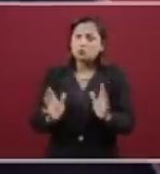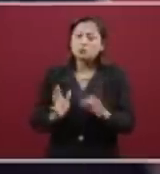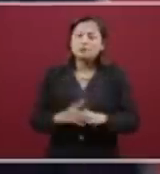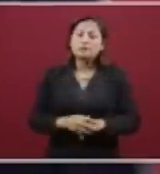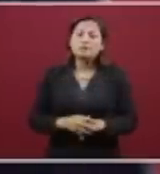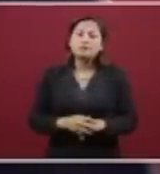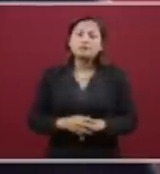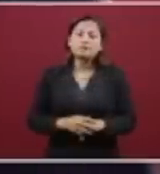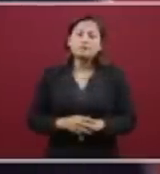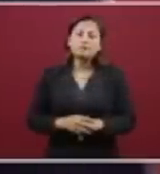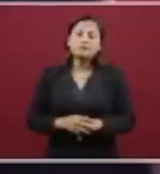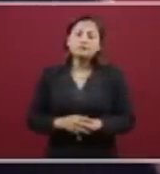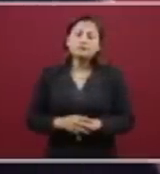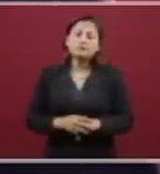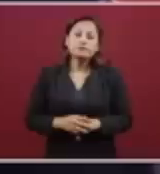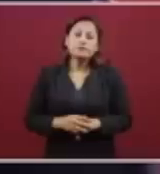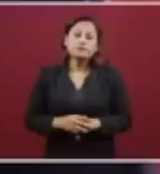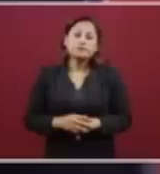e